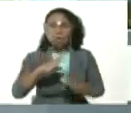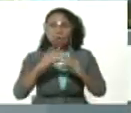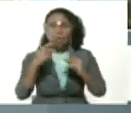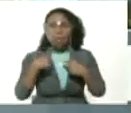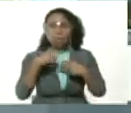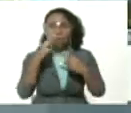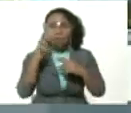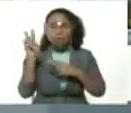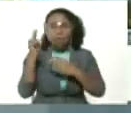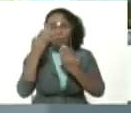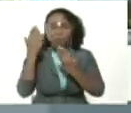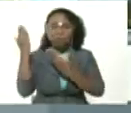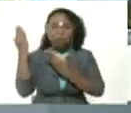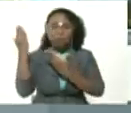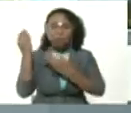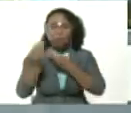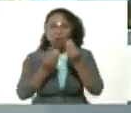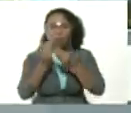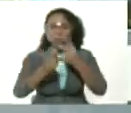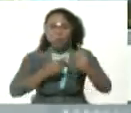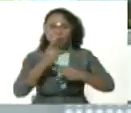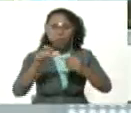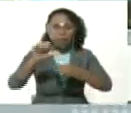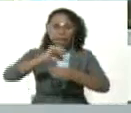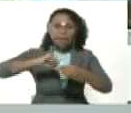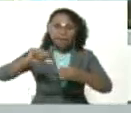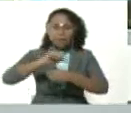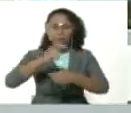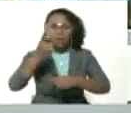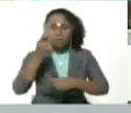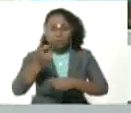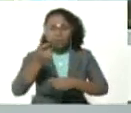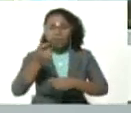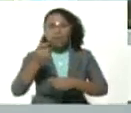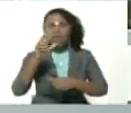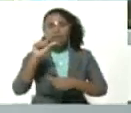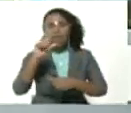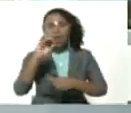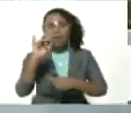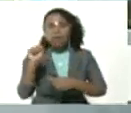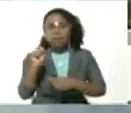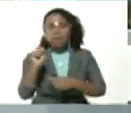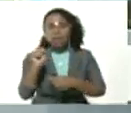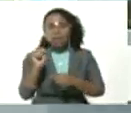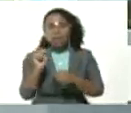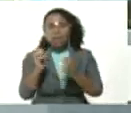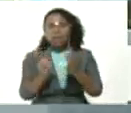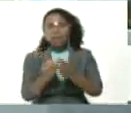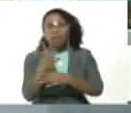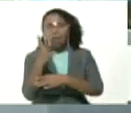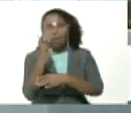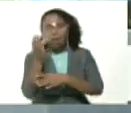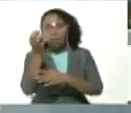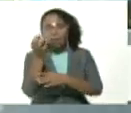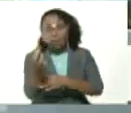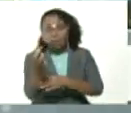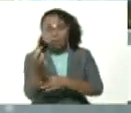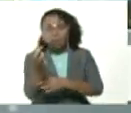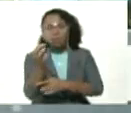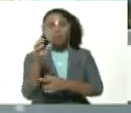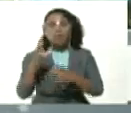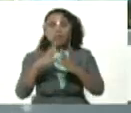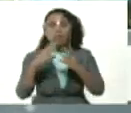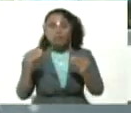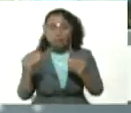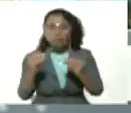ver cómo se produce el aceite con frijol de soya, semilla de girasol, crudo de soya, crudo